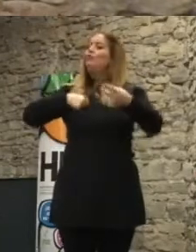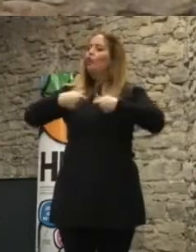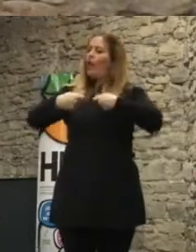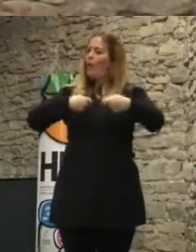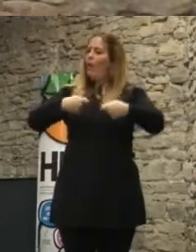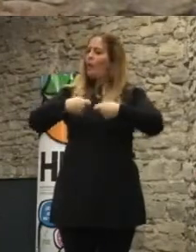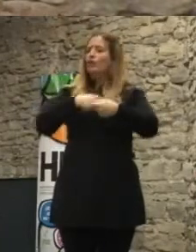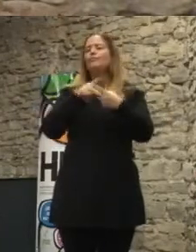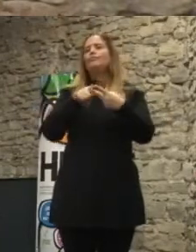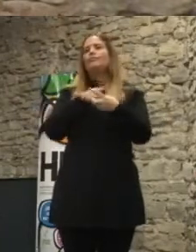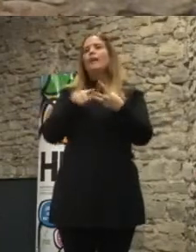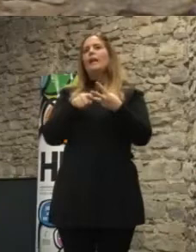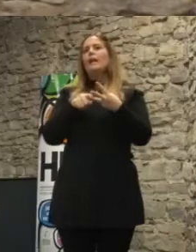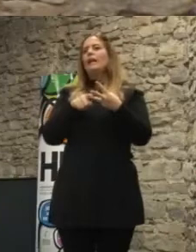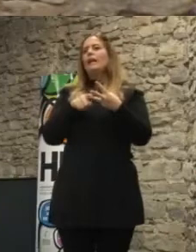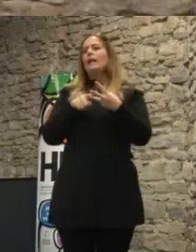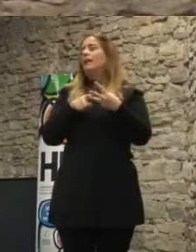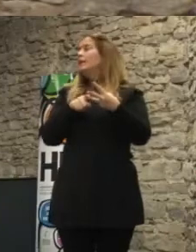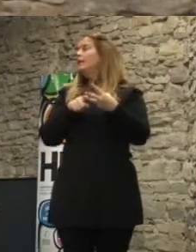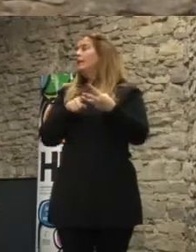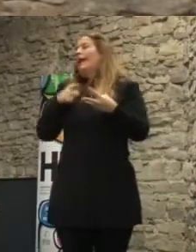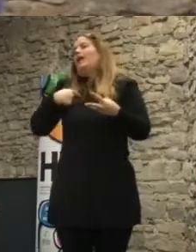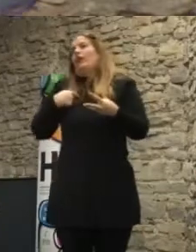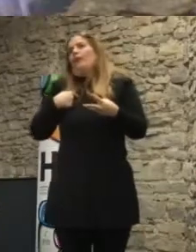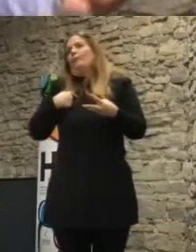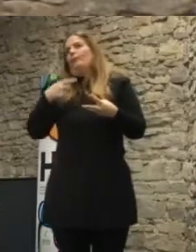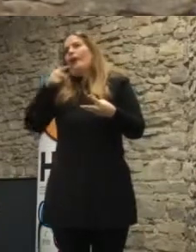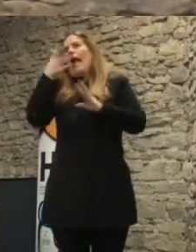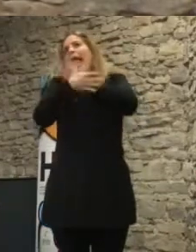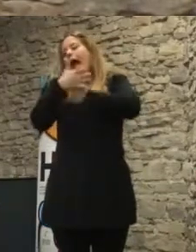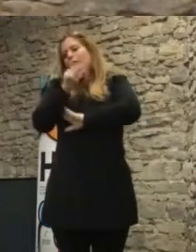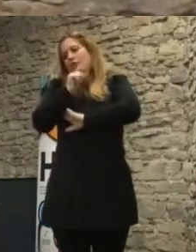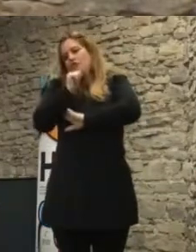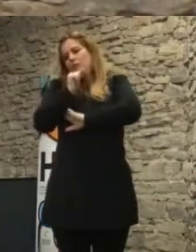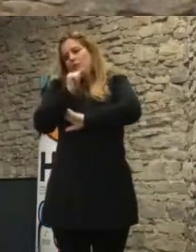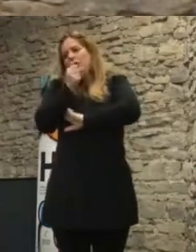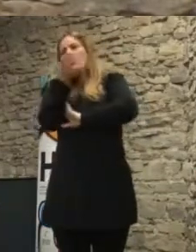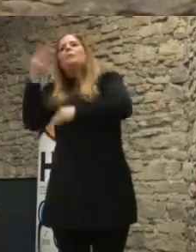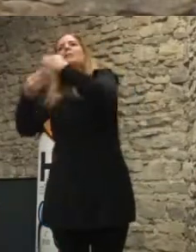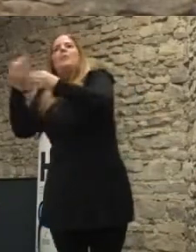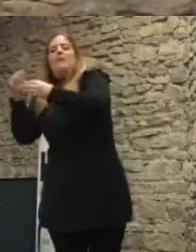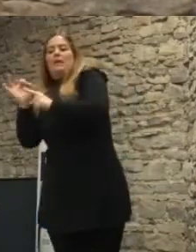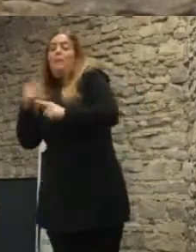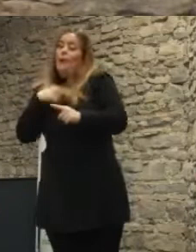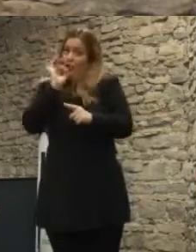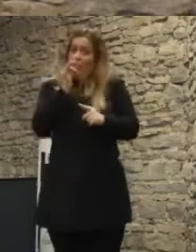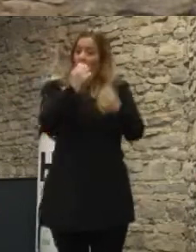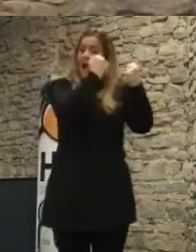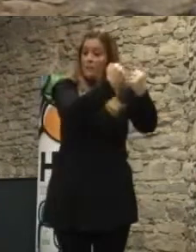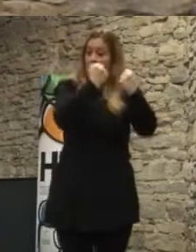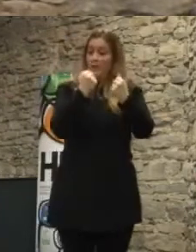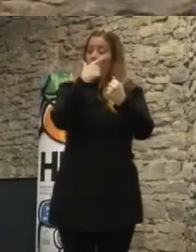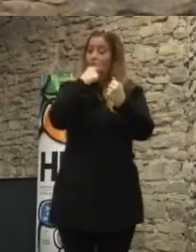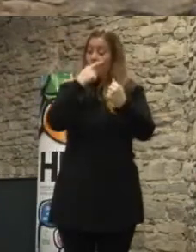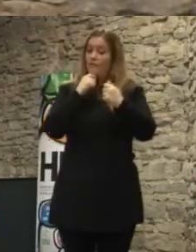y desde el punto de... Yo ya he dicho que no quería hablar hoy de lo que tienen que hacer los demás, pero sí que es cierto que la Administración puede facilitar o no